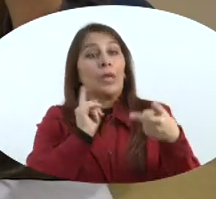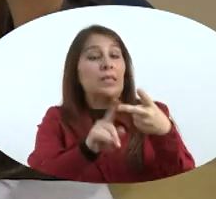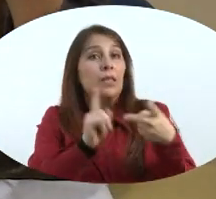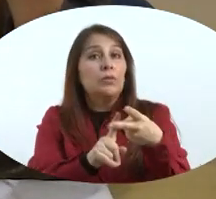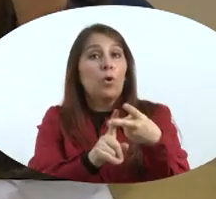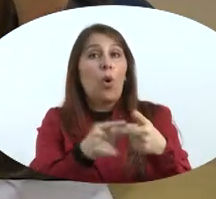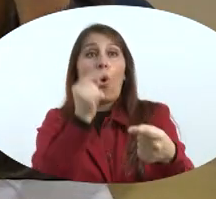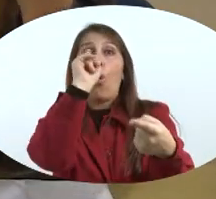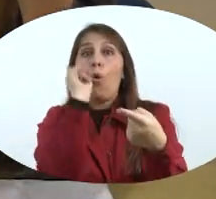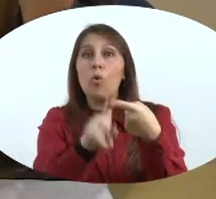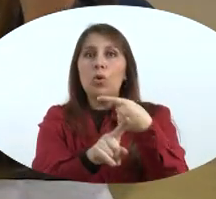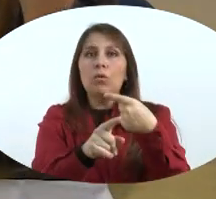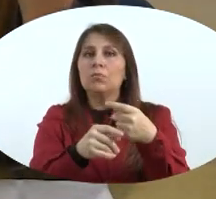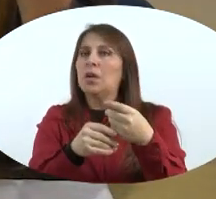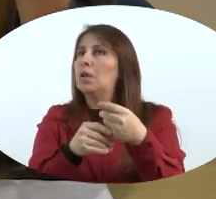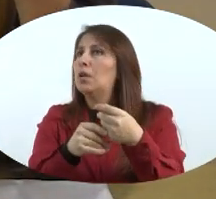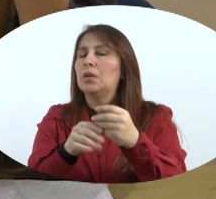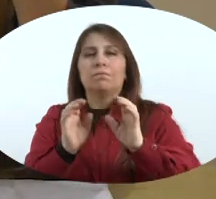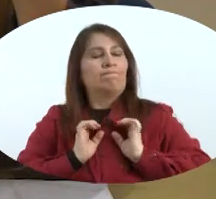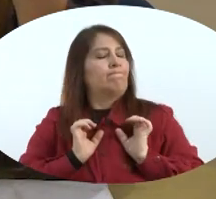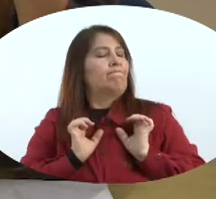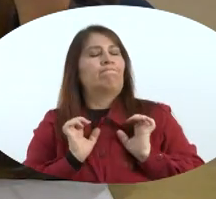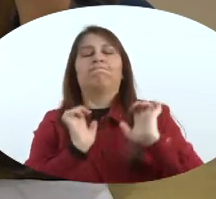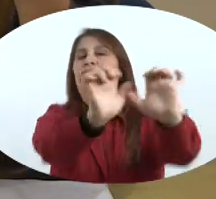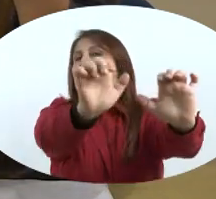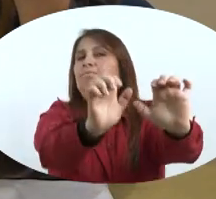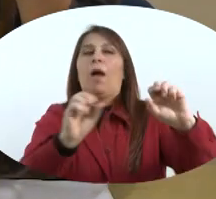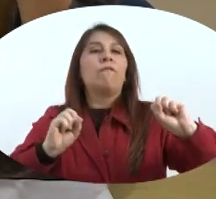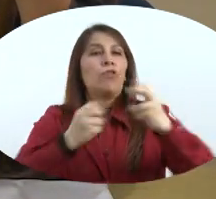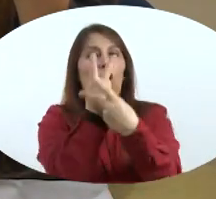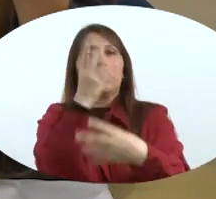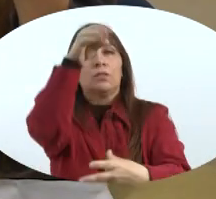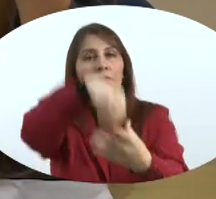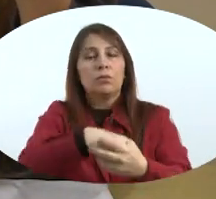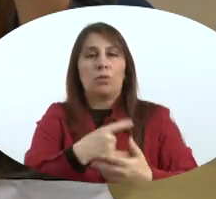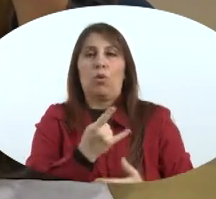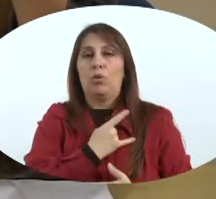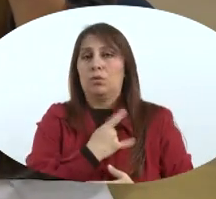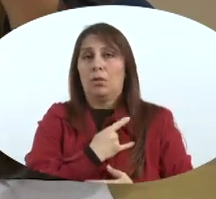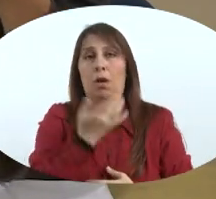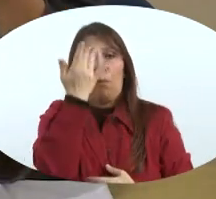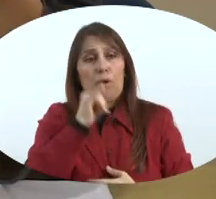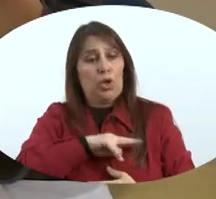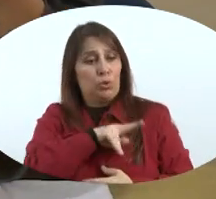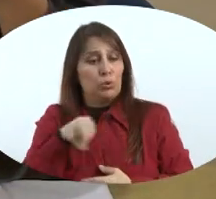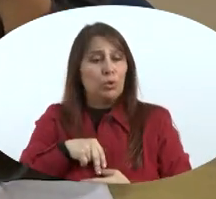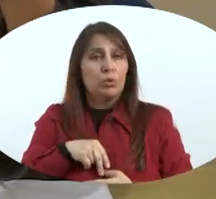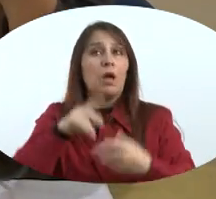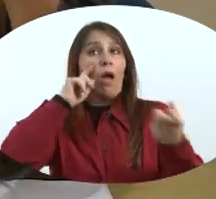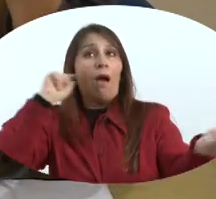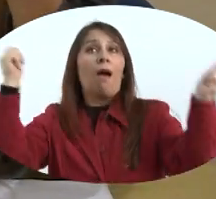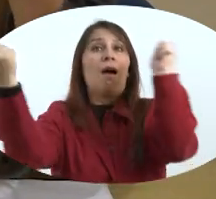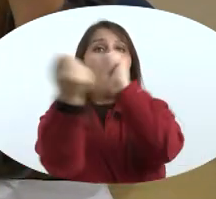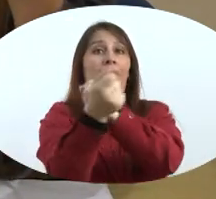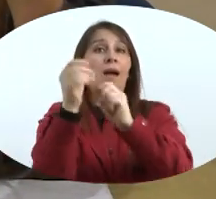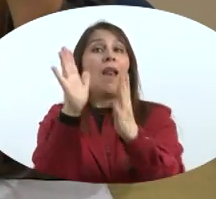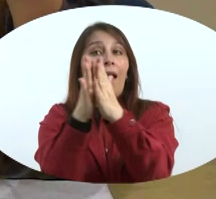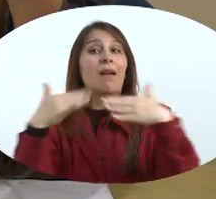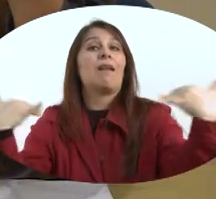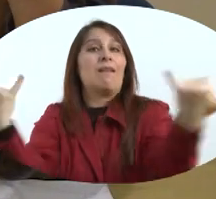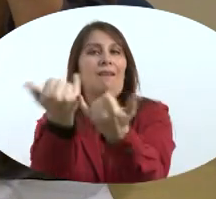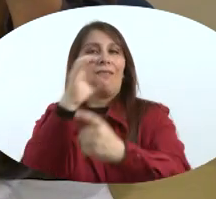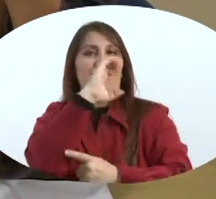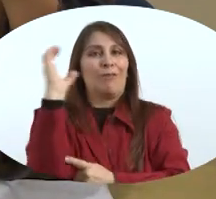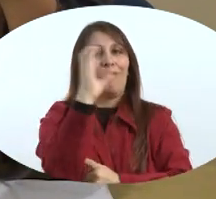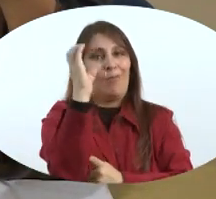tajantemente este tipo de violencia al interior de la educadora de educadores porque somos nosotros quienes van a transformar esa realidad colombiana y por tanto la